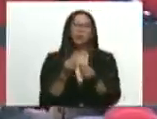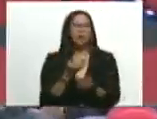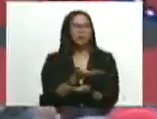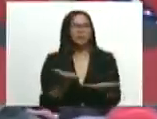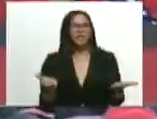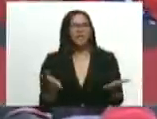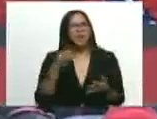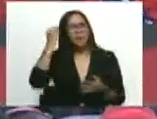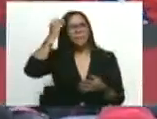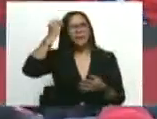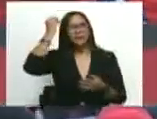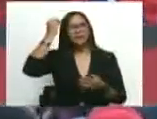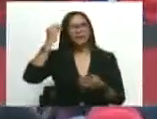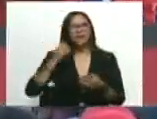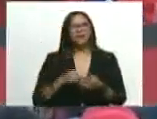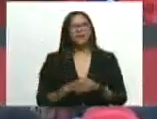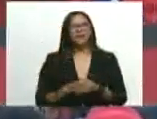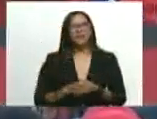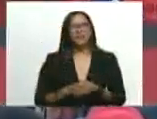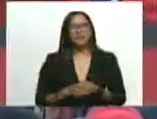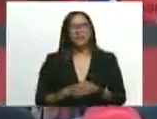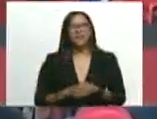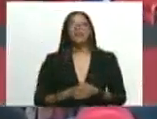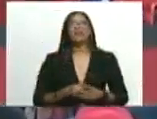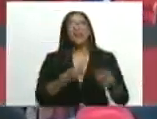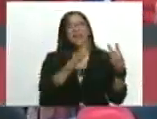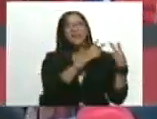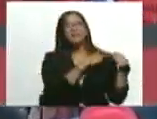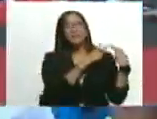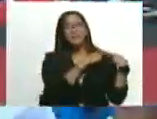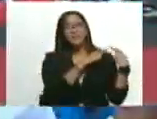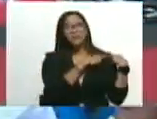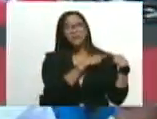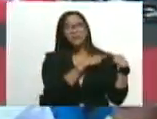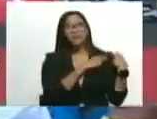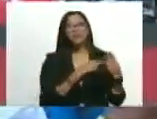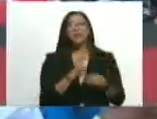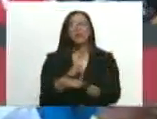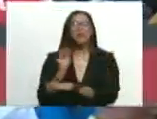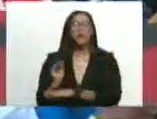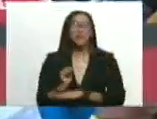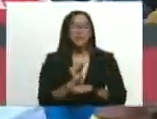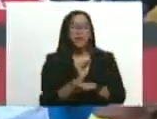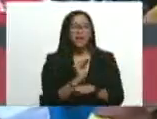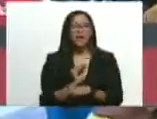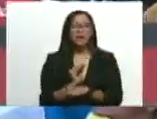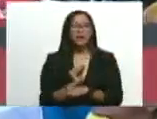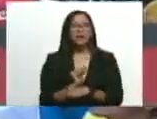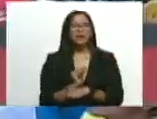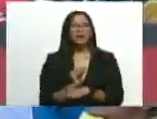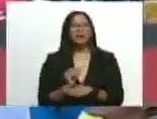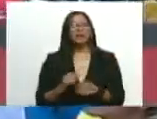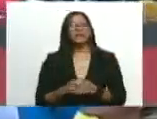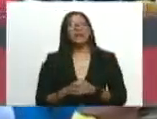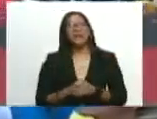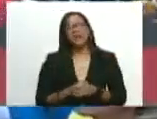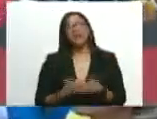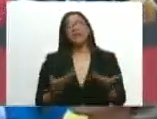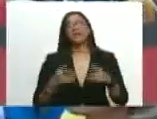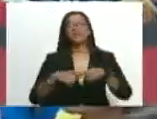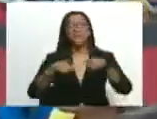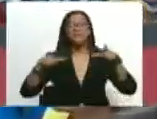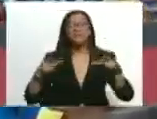pensaba qué tamaño responsabilidad cuidar los restos eternos